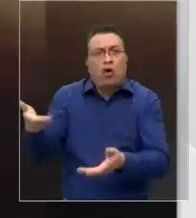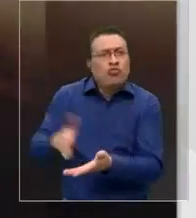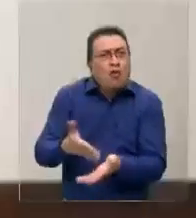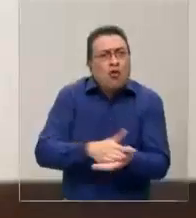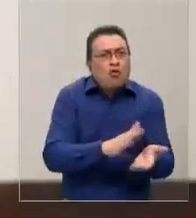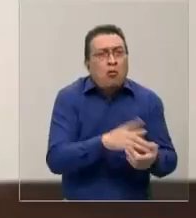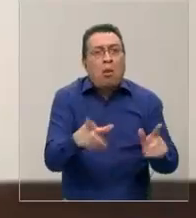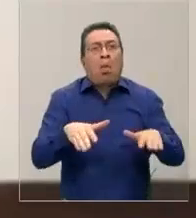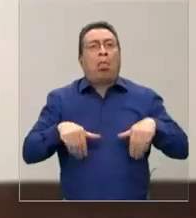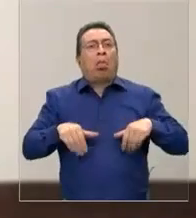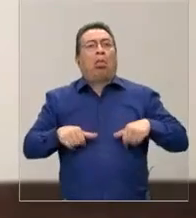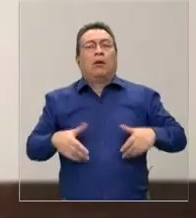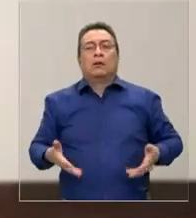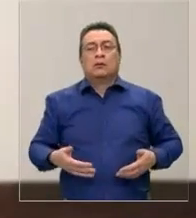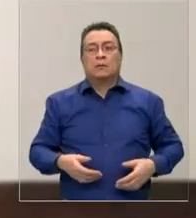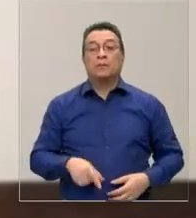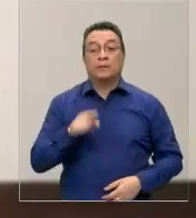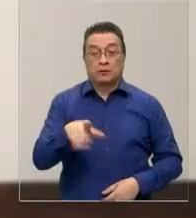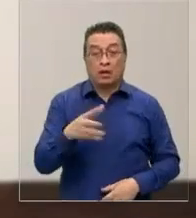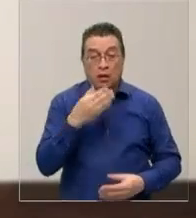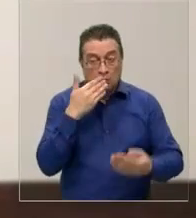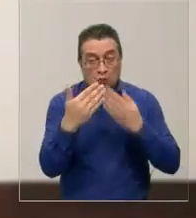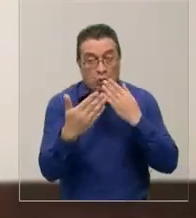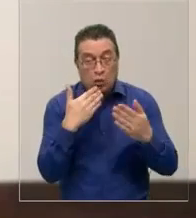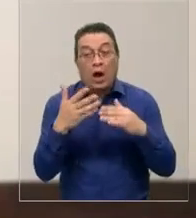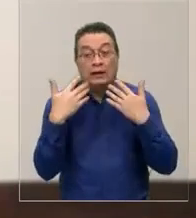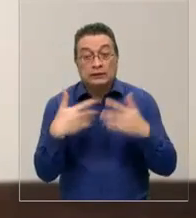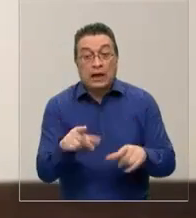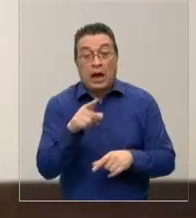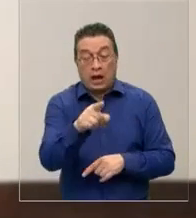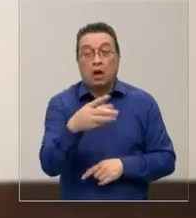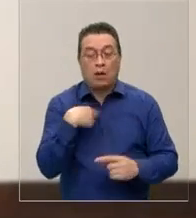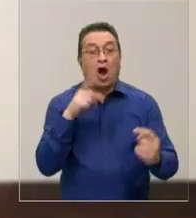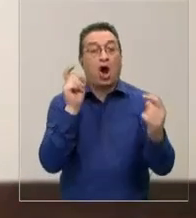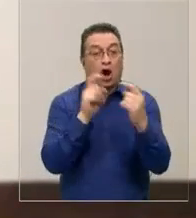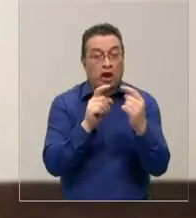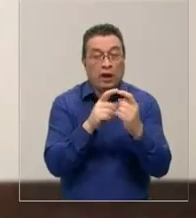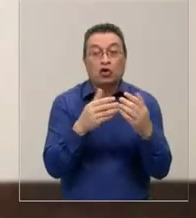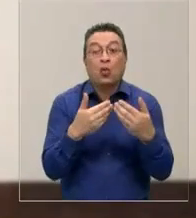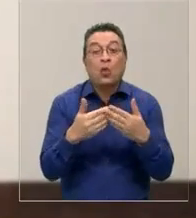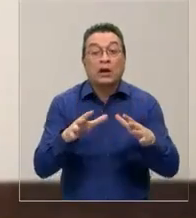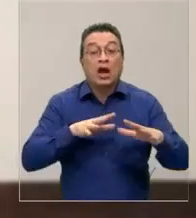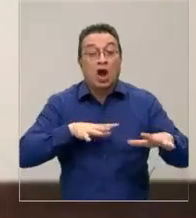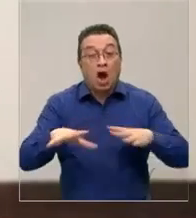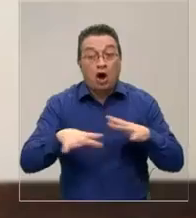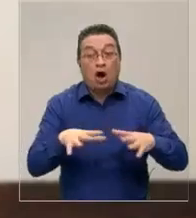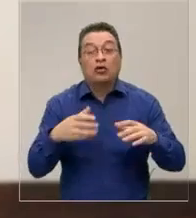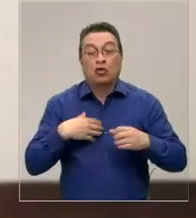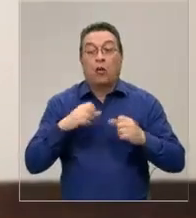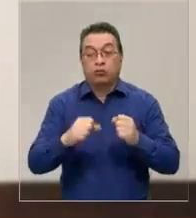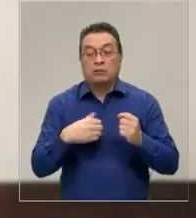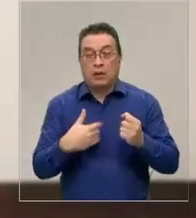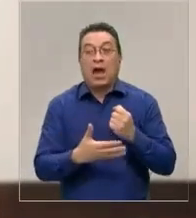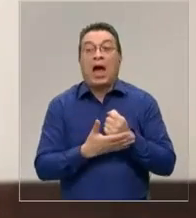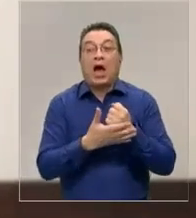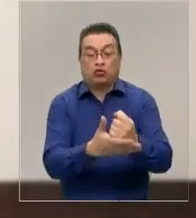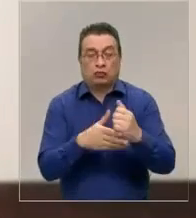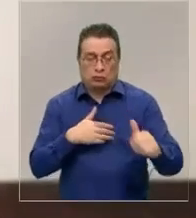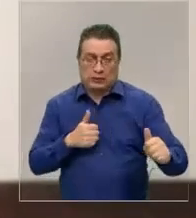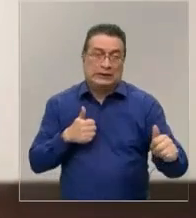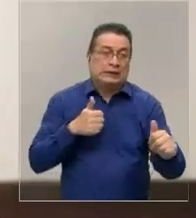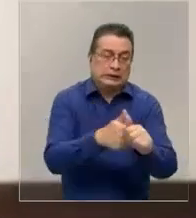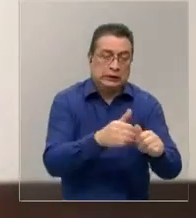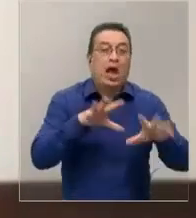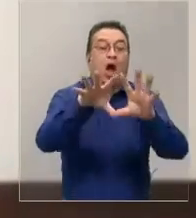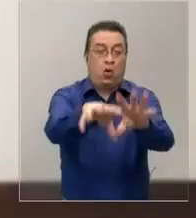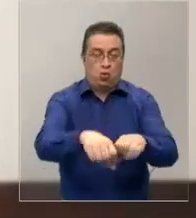muriendo. Hablé con ella, le dije un par de palabras, pero estamos en contacto, cualquier cosa le dije yo ahí, yo te puedo ayudar porque está aquí cerca y te puedo